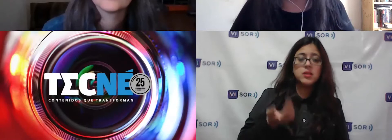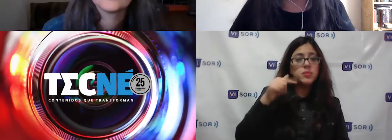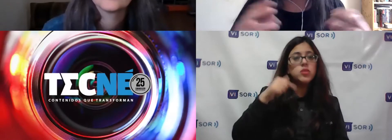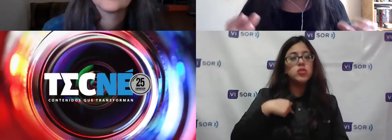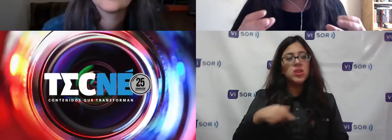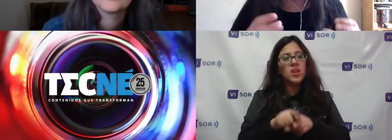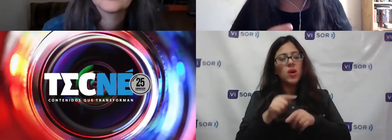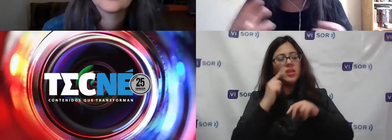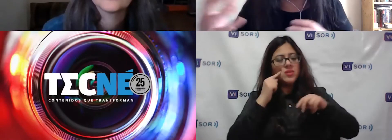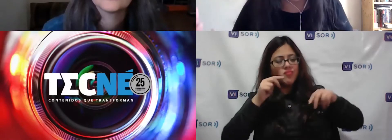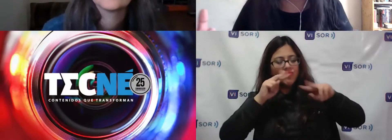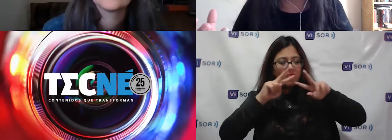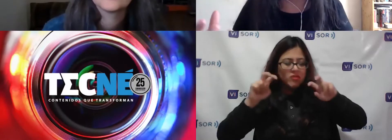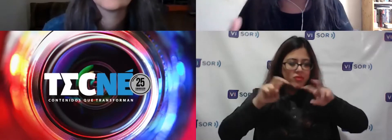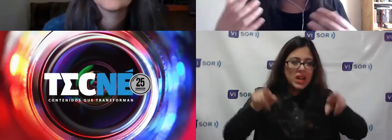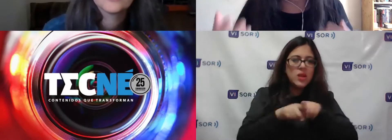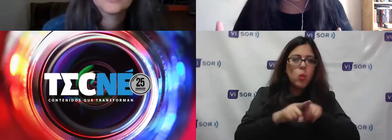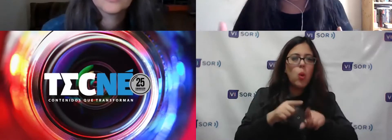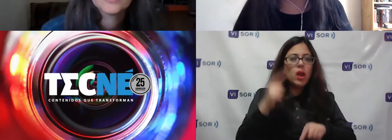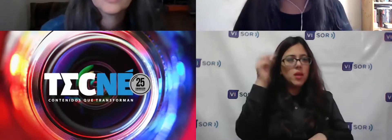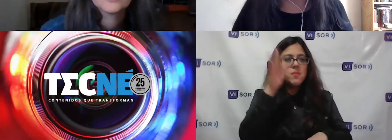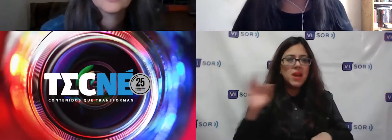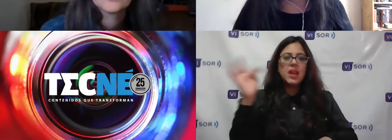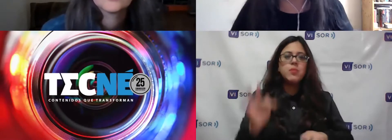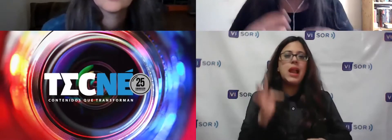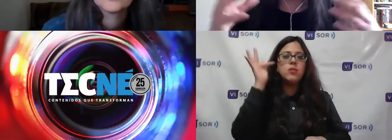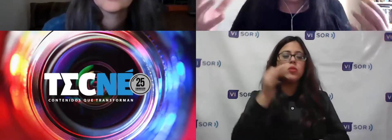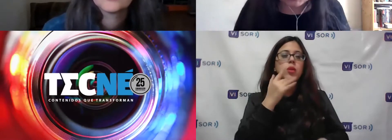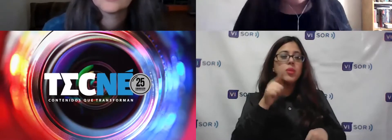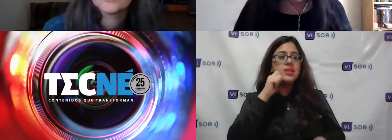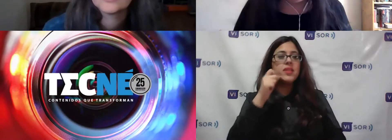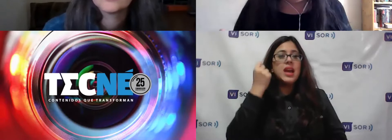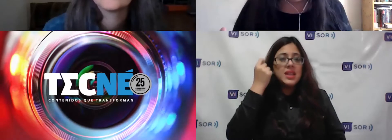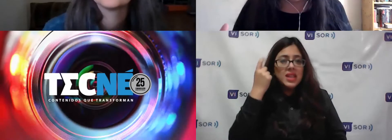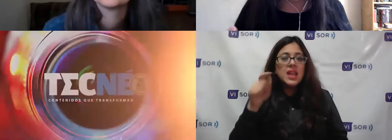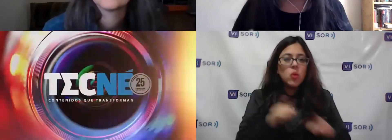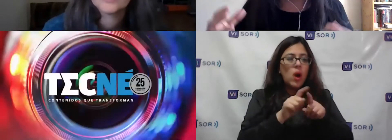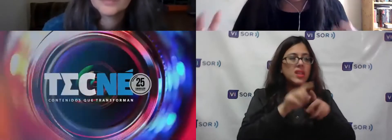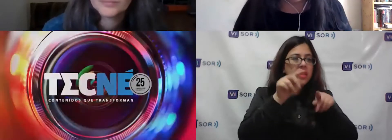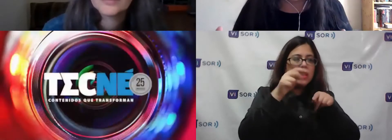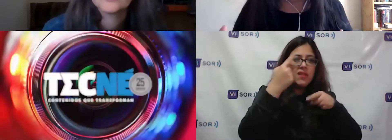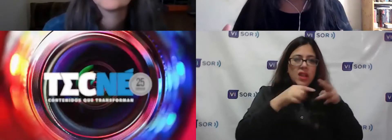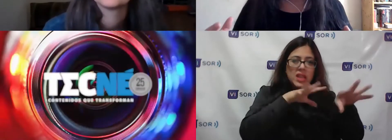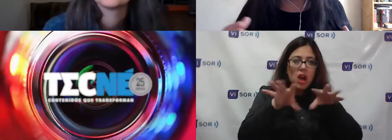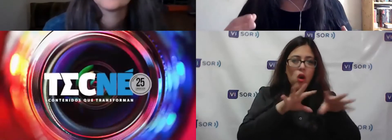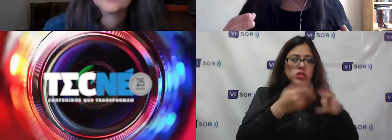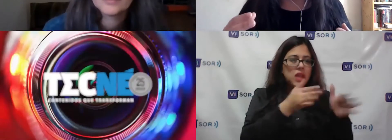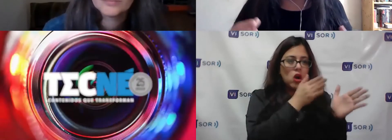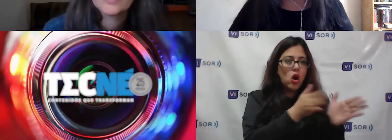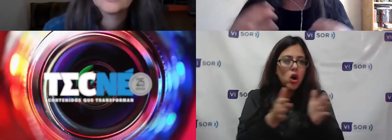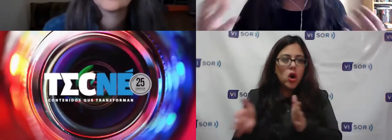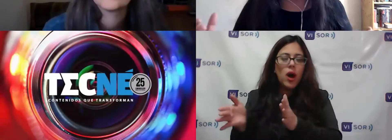la tiene que crear condiciones para el futuro en términos de que entender que va a generar mucho material que tiene que ir ordenando lo que tiene que